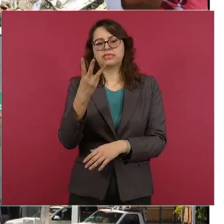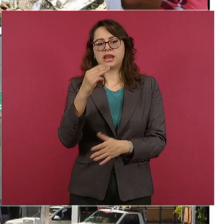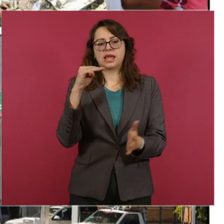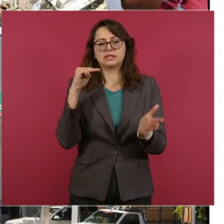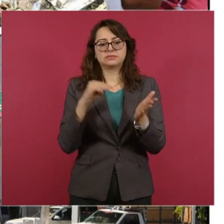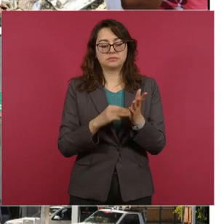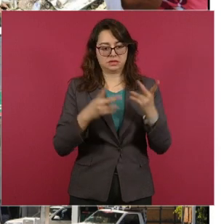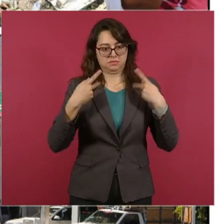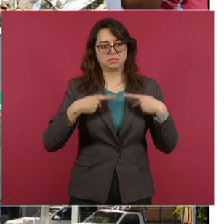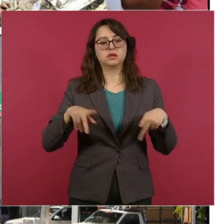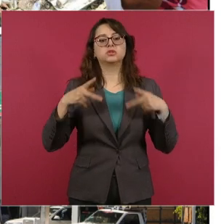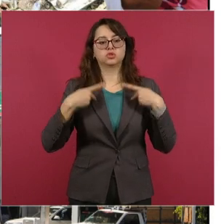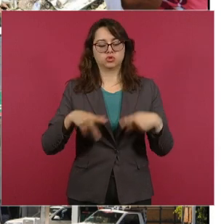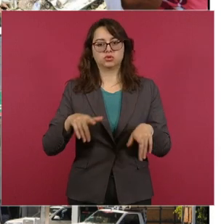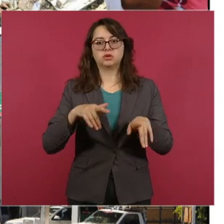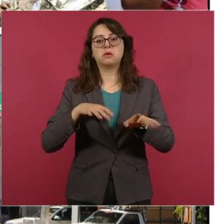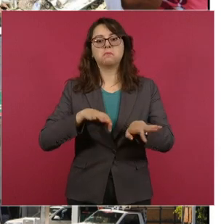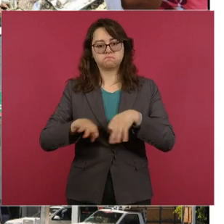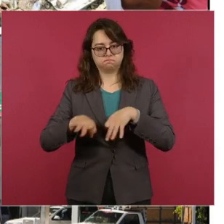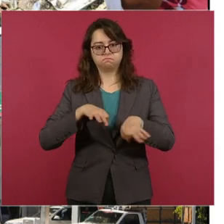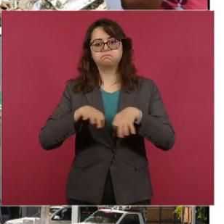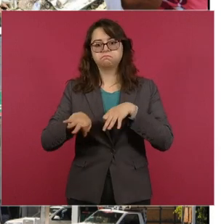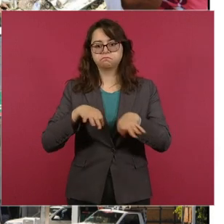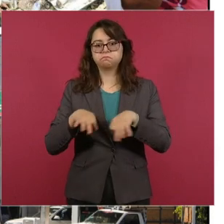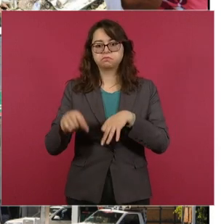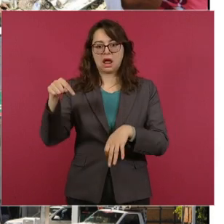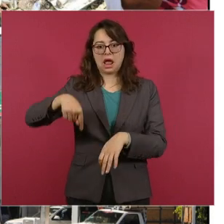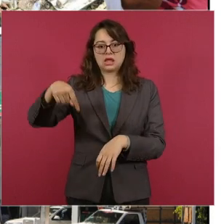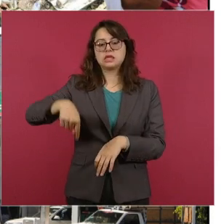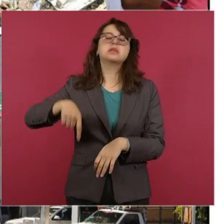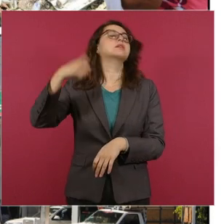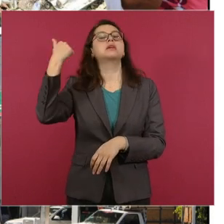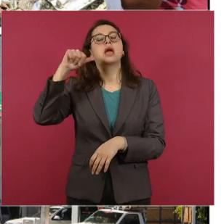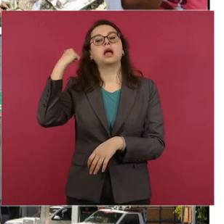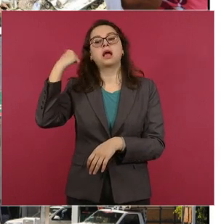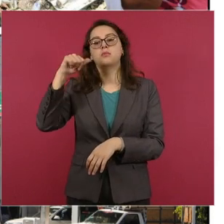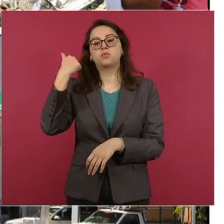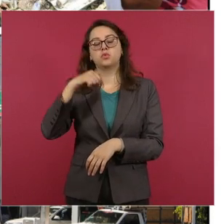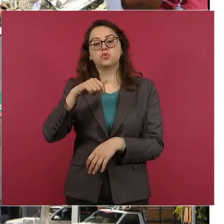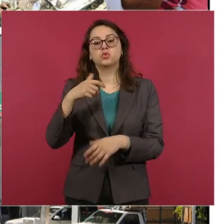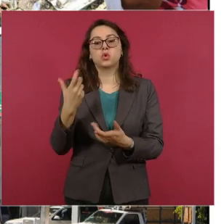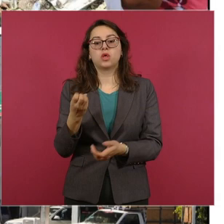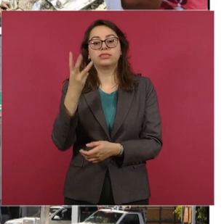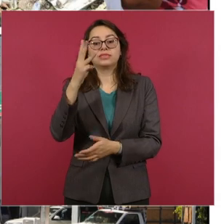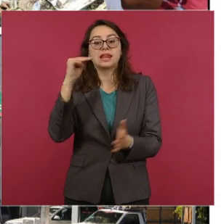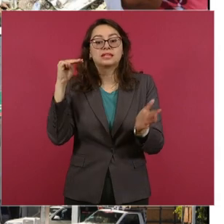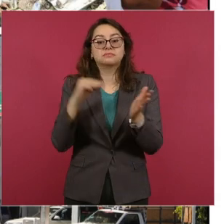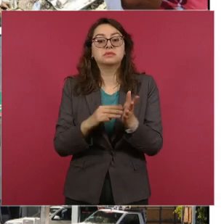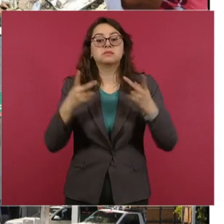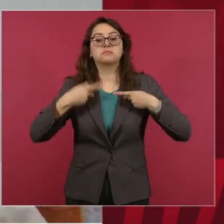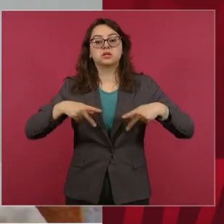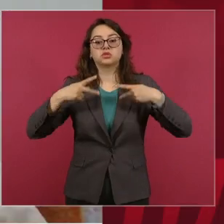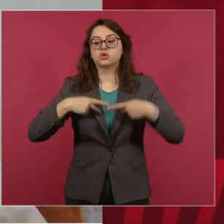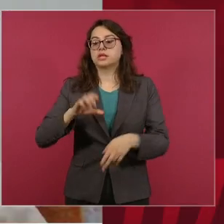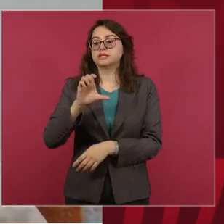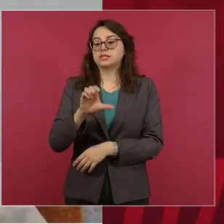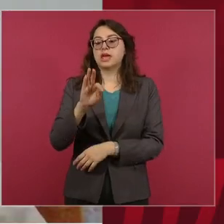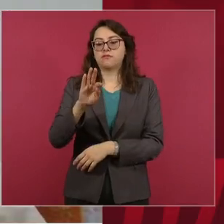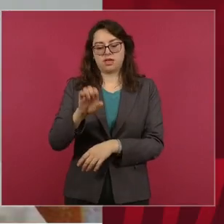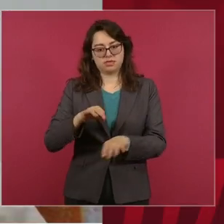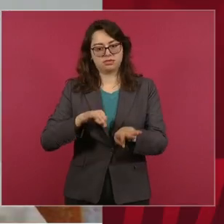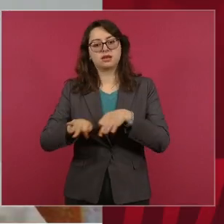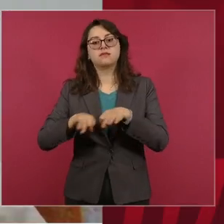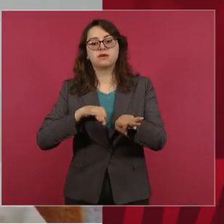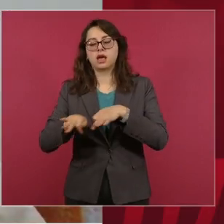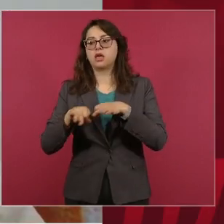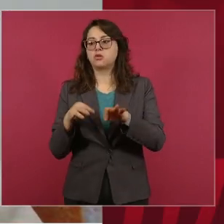empleados. Siguen trabajando aquí en Acapulco y en Coyuca, 3 mil trabajadores de la Comisión Federal